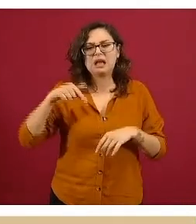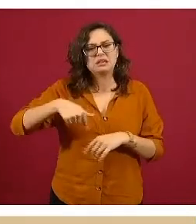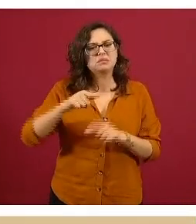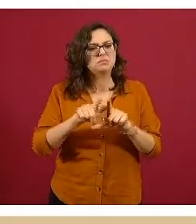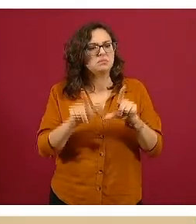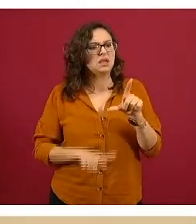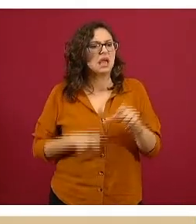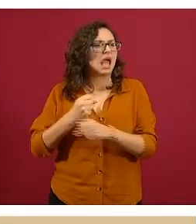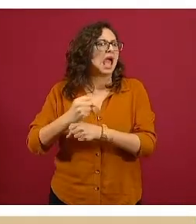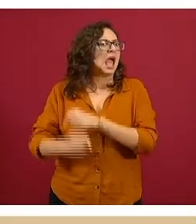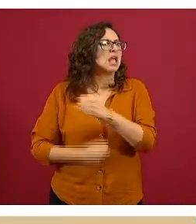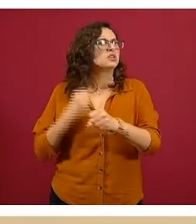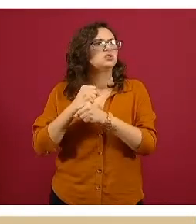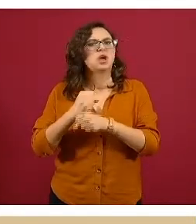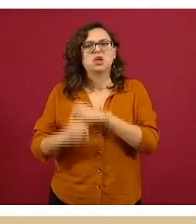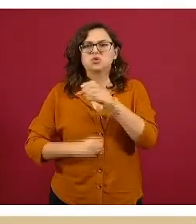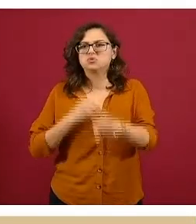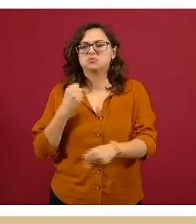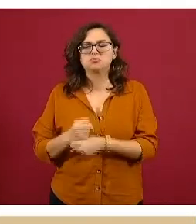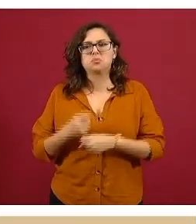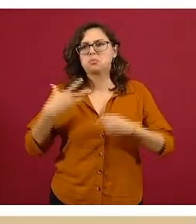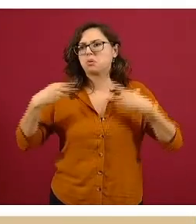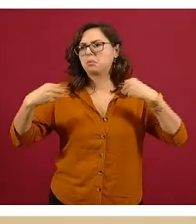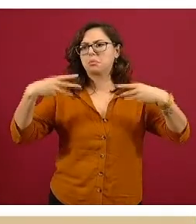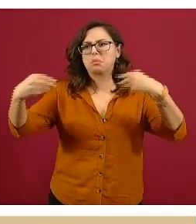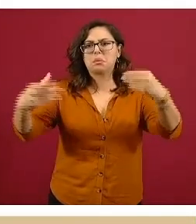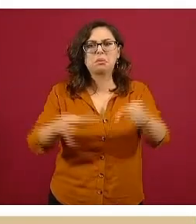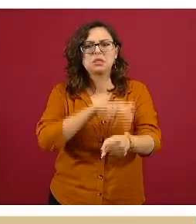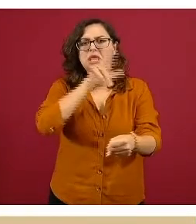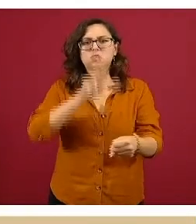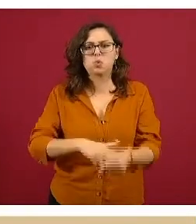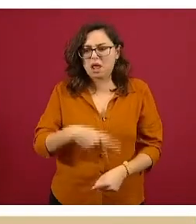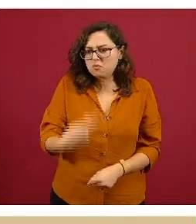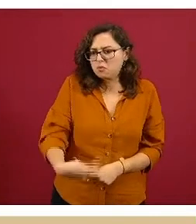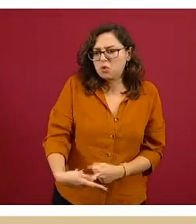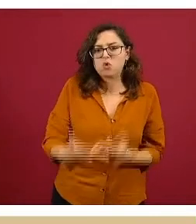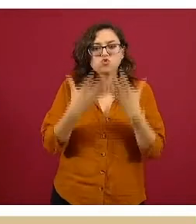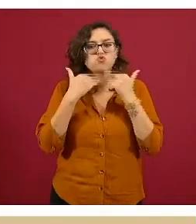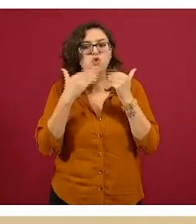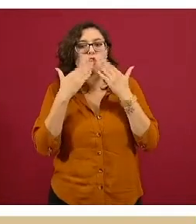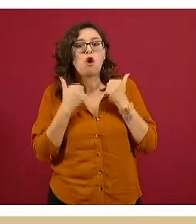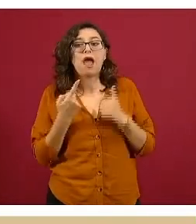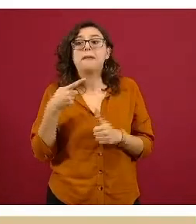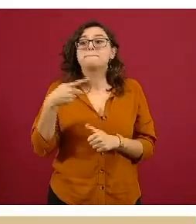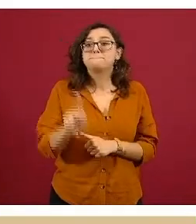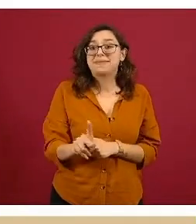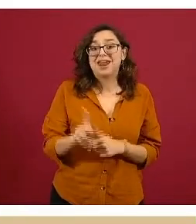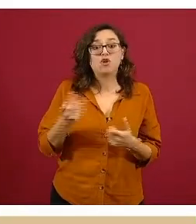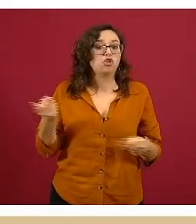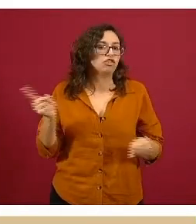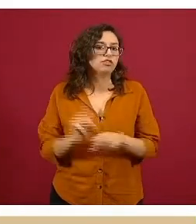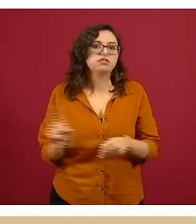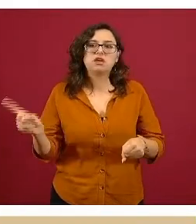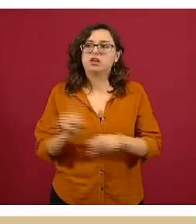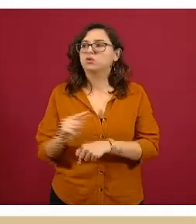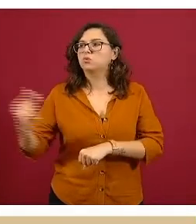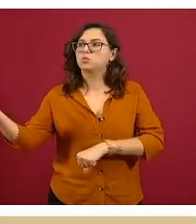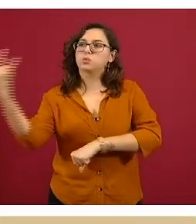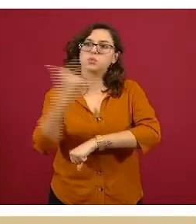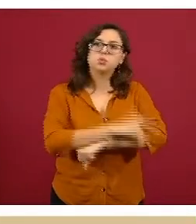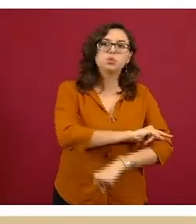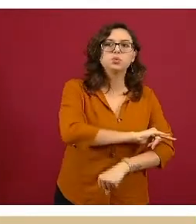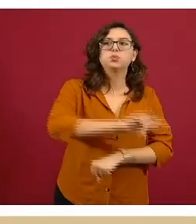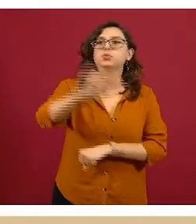sarampión autóctono, sin embargo, pues los viajes son todos los días, ustedes lo han visto con COVID, y entonces hay sarampión en